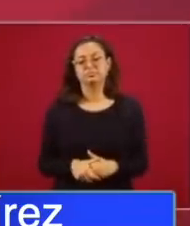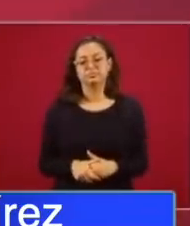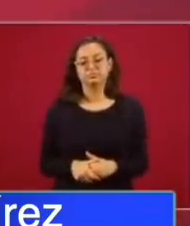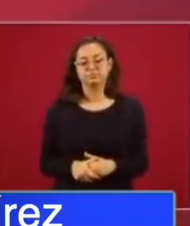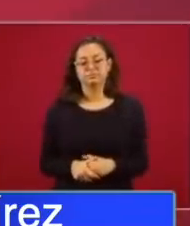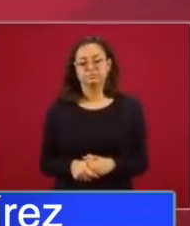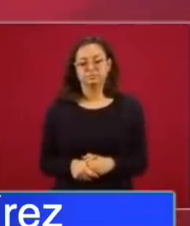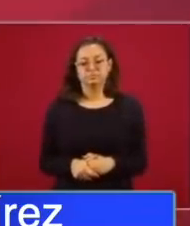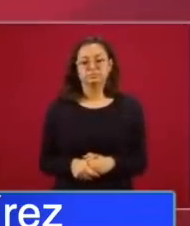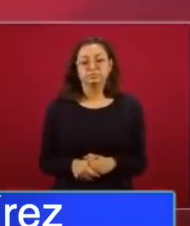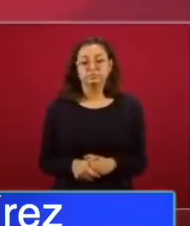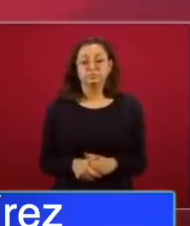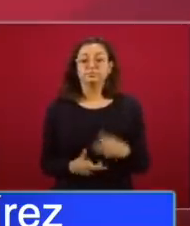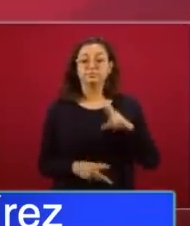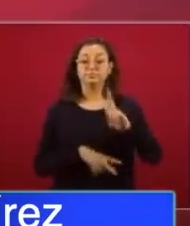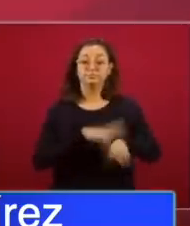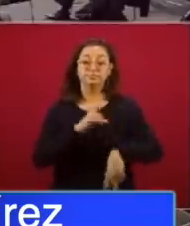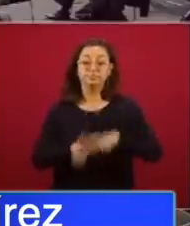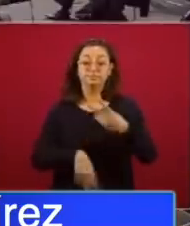Entonces vamos a eso,